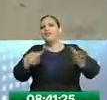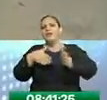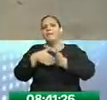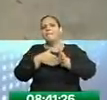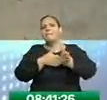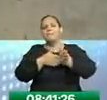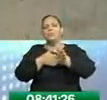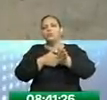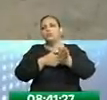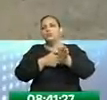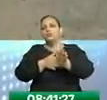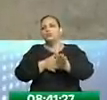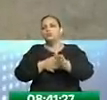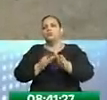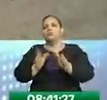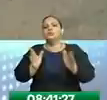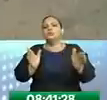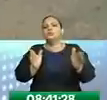nuevamente en funcionamiento.